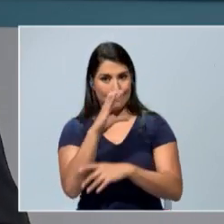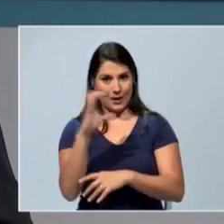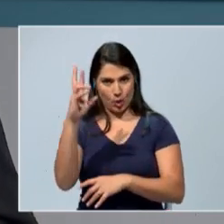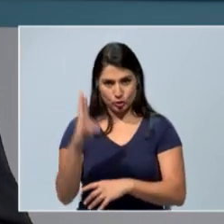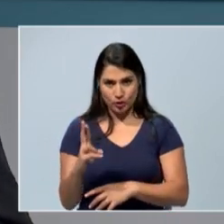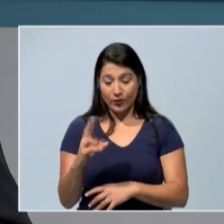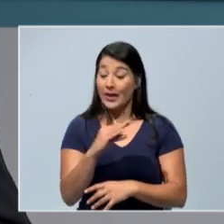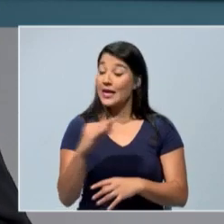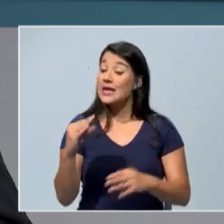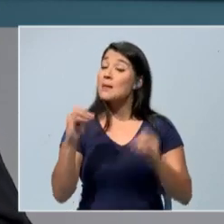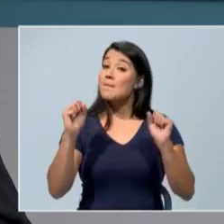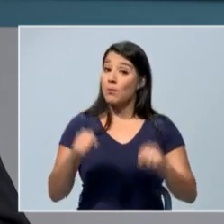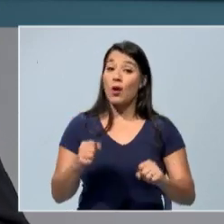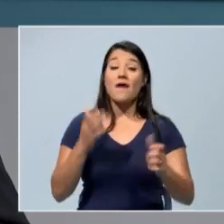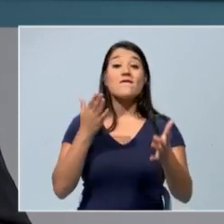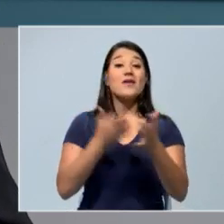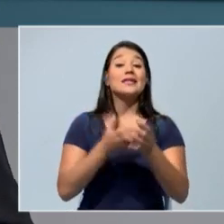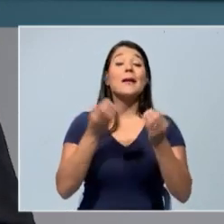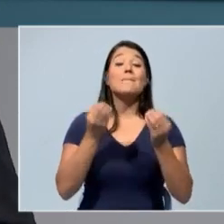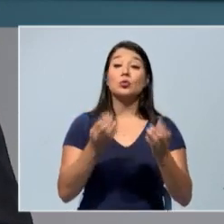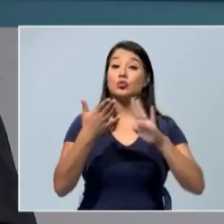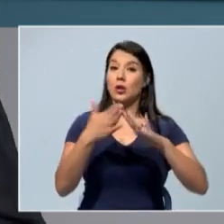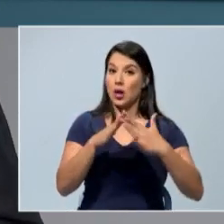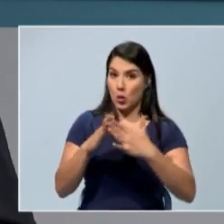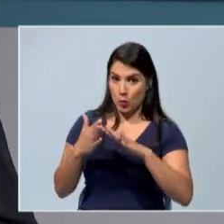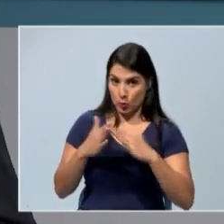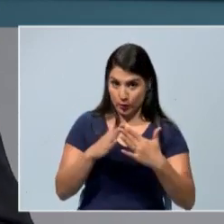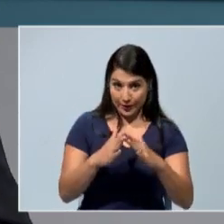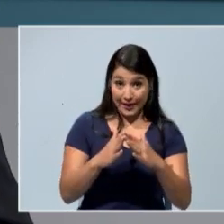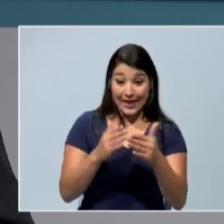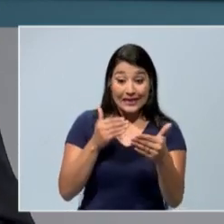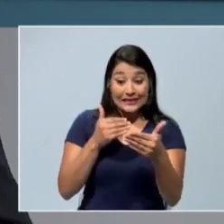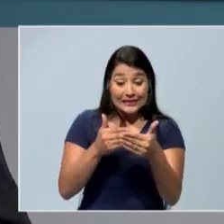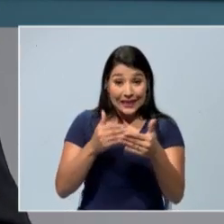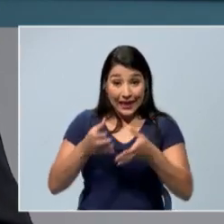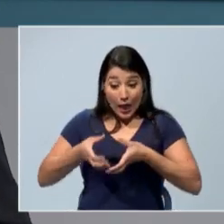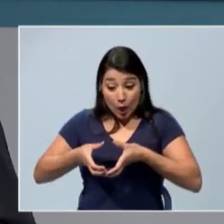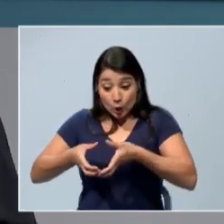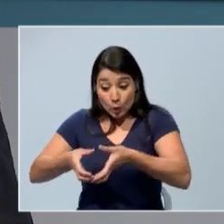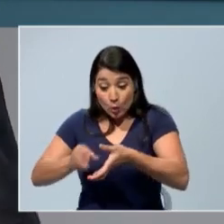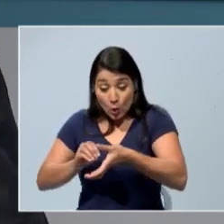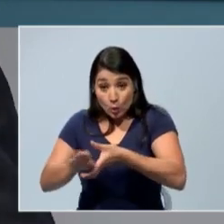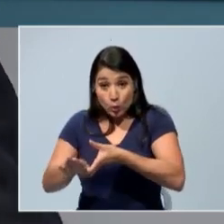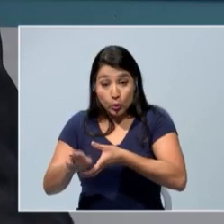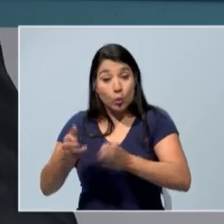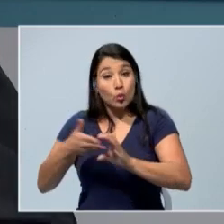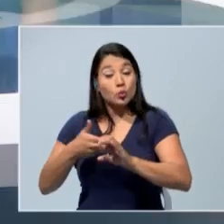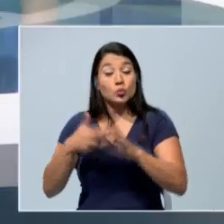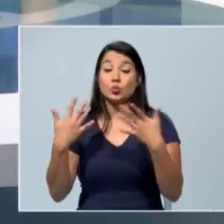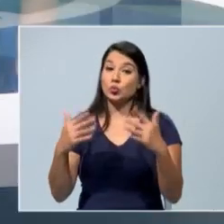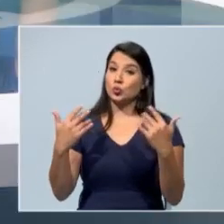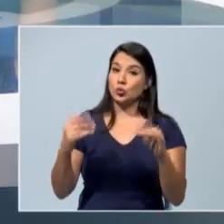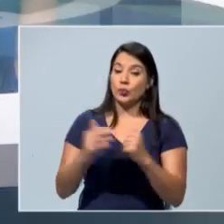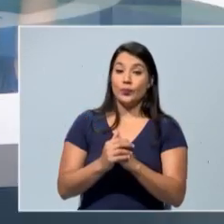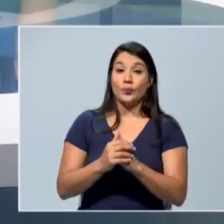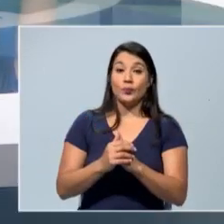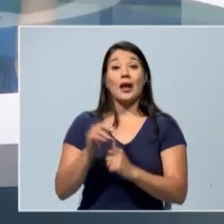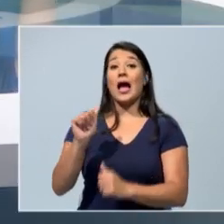daño a las comunidades aledañas, al poliducto, tremendo. Andrés,